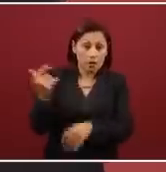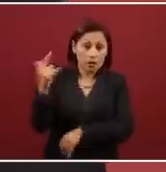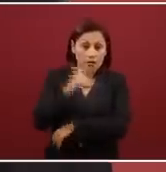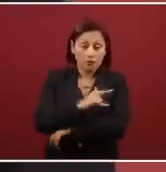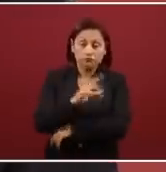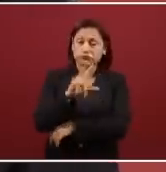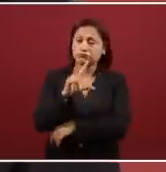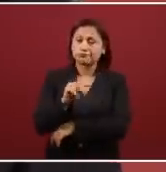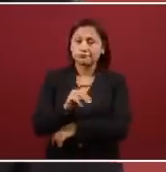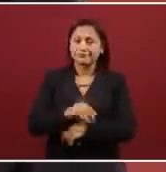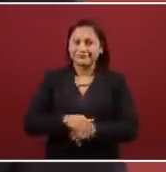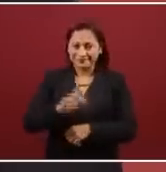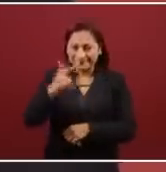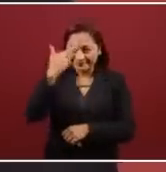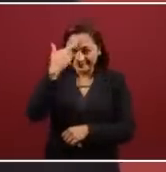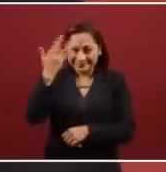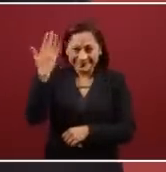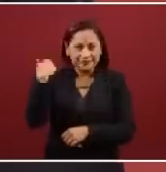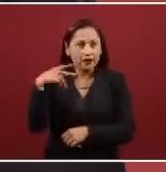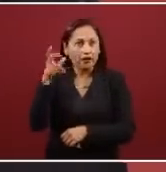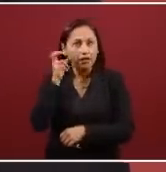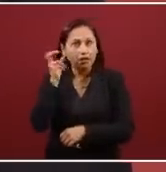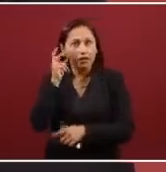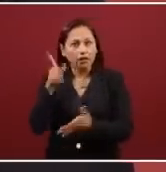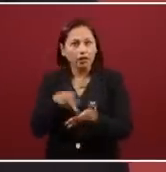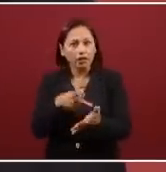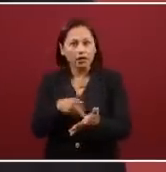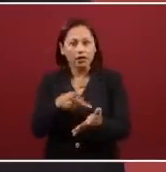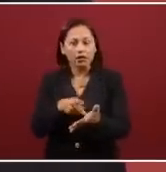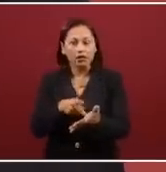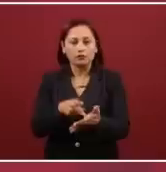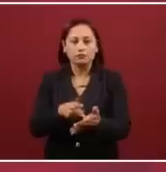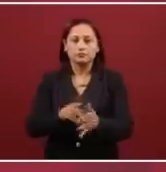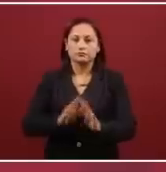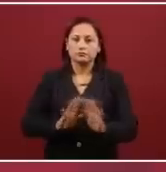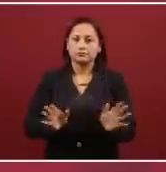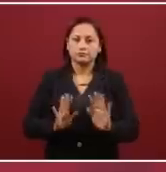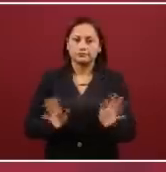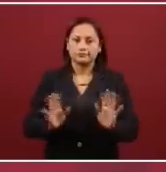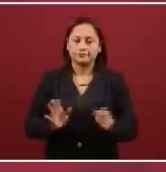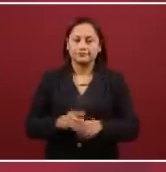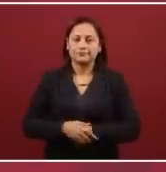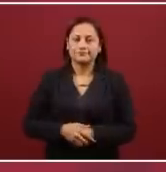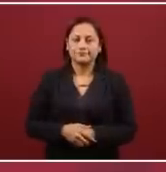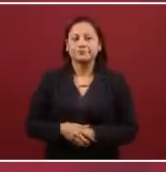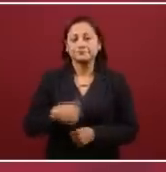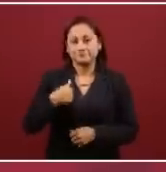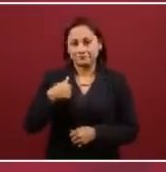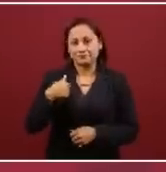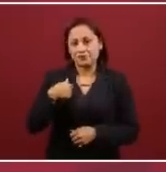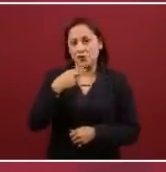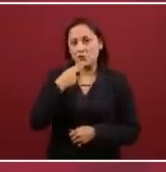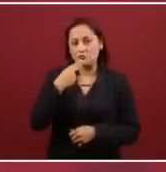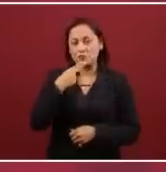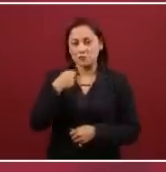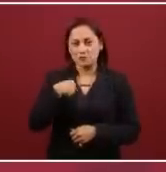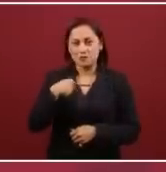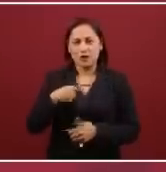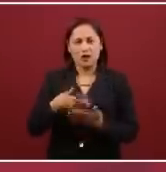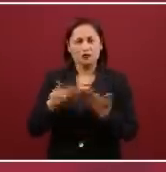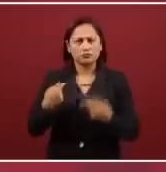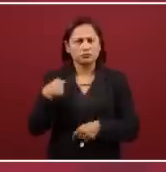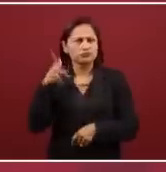¿sí? Bueno, pues ya no lo, quizás porque como voy yo ahí, ya no lo he escuchado.